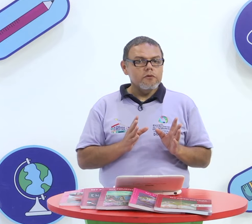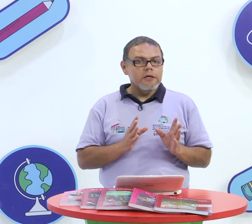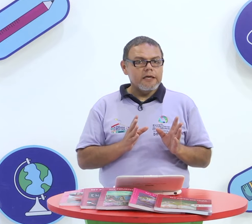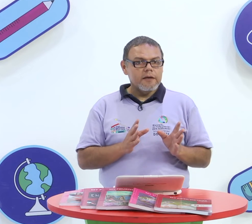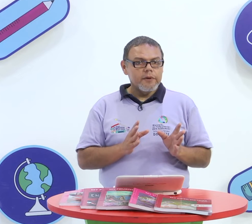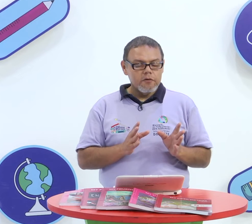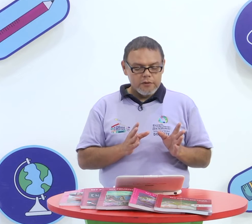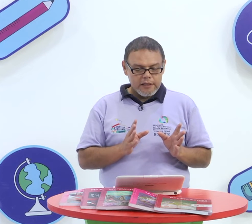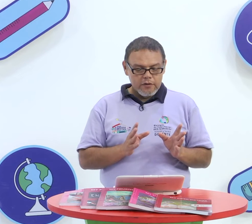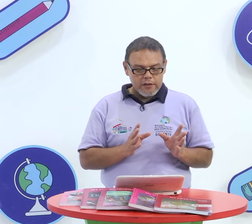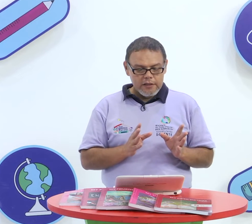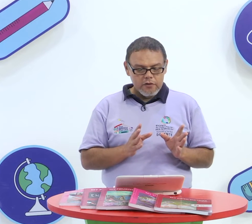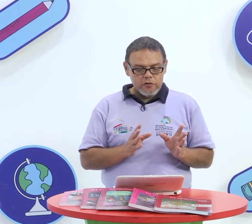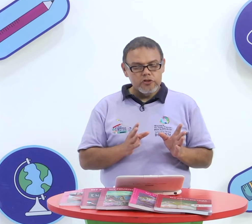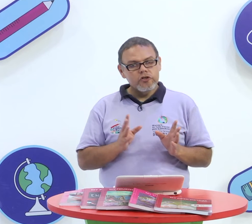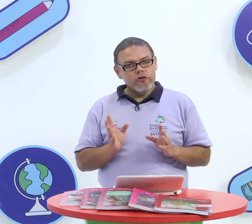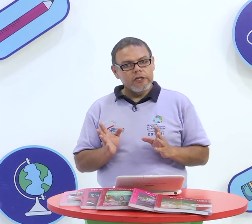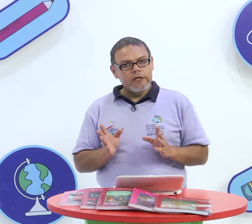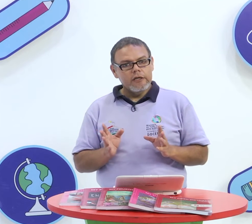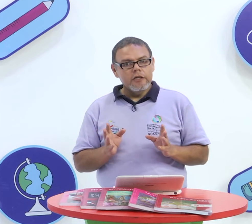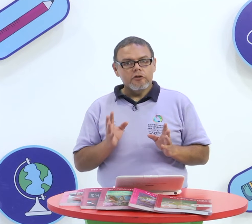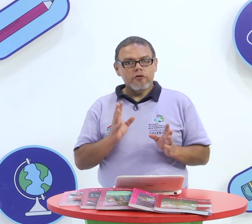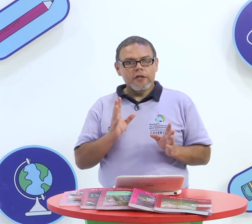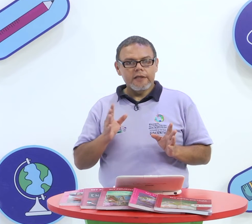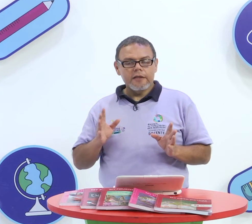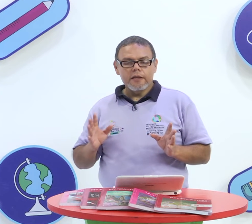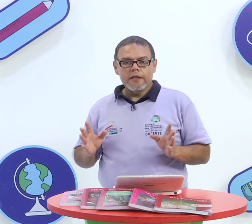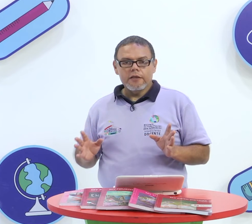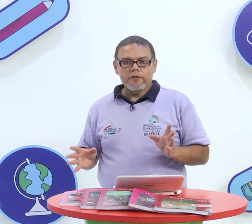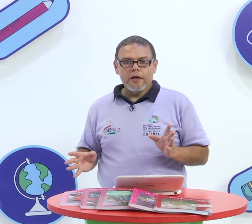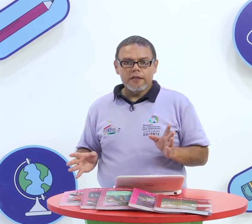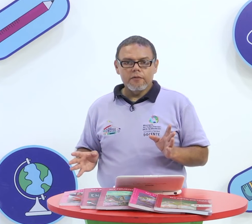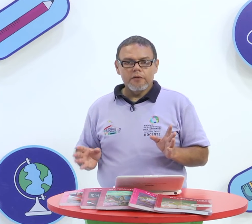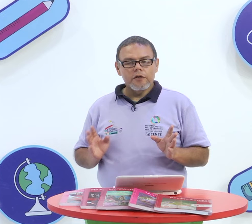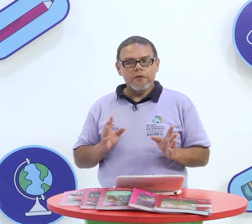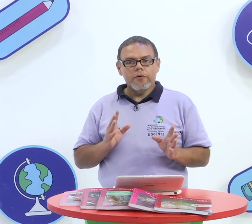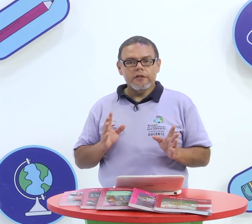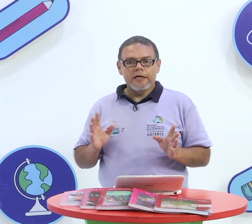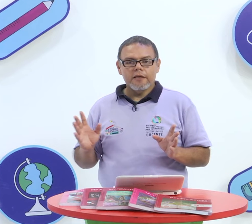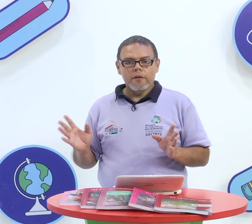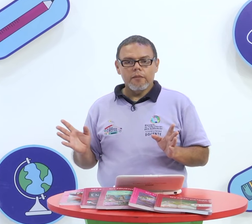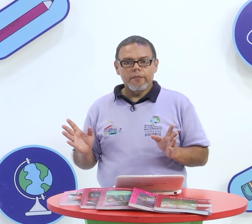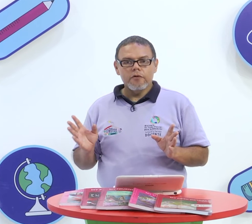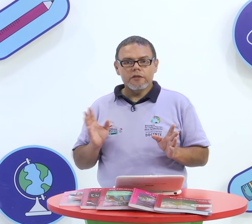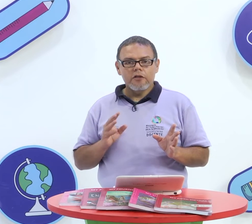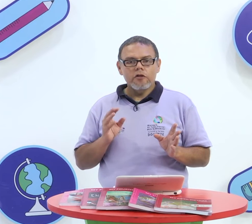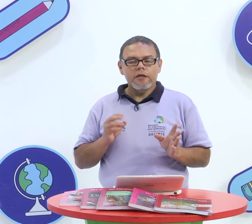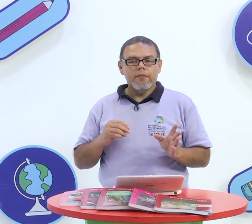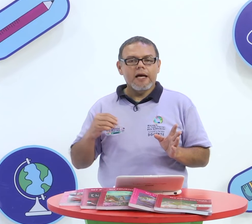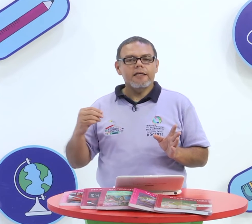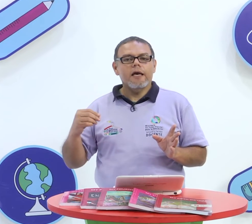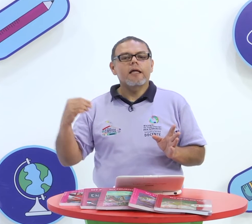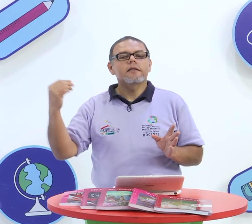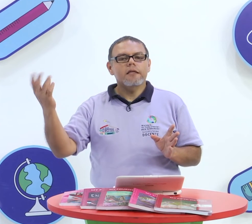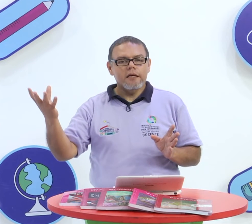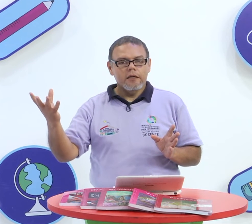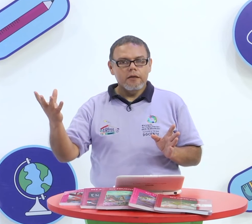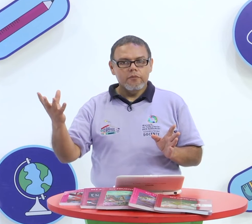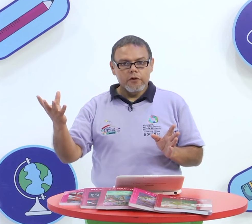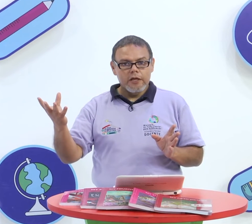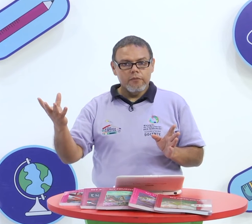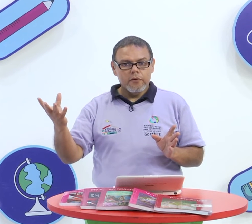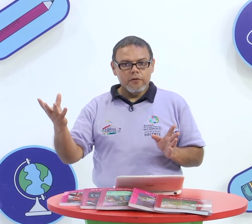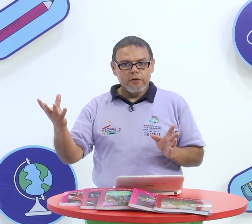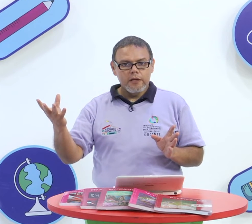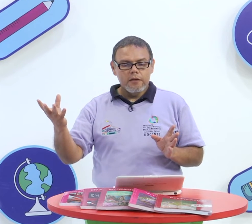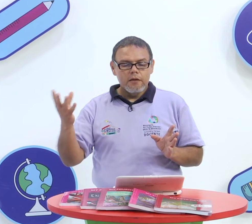uno esa pregunta de donde digo dónde, todas esos adverbios responden a esa misma pregunta. ¿Dónde? Más allá de,